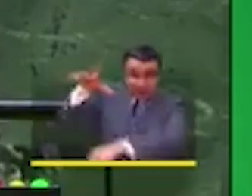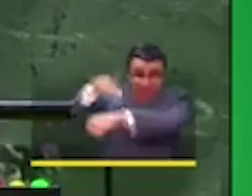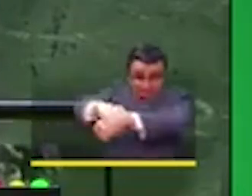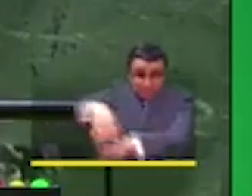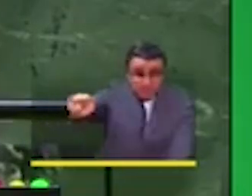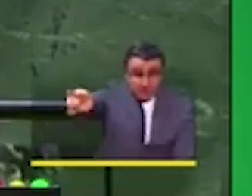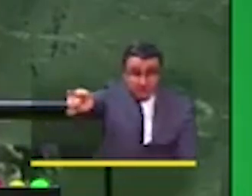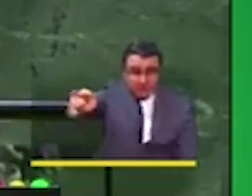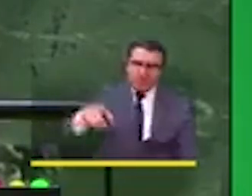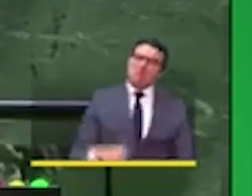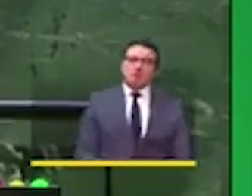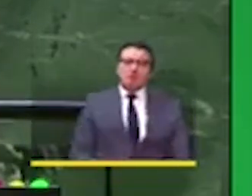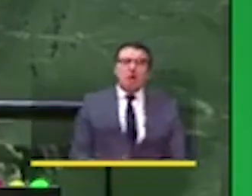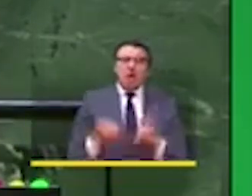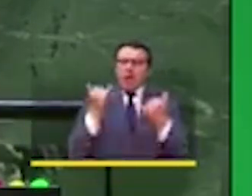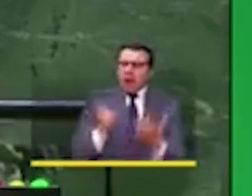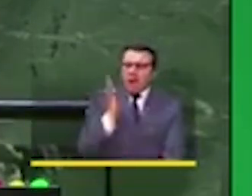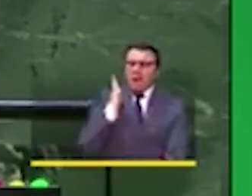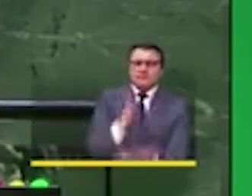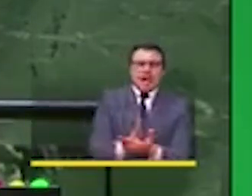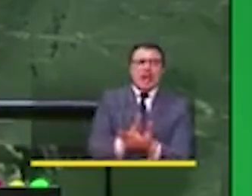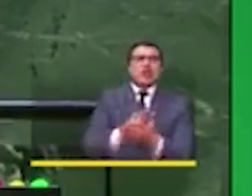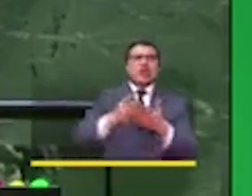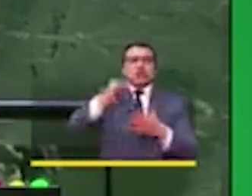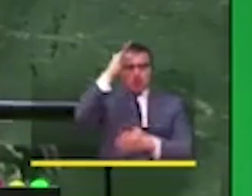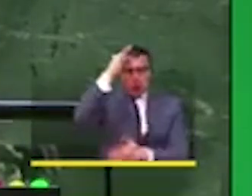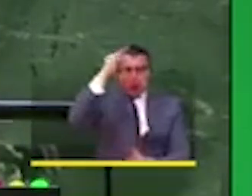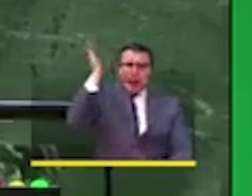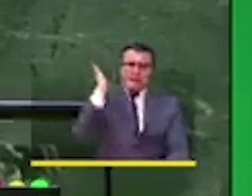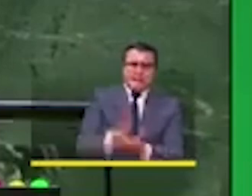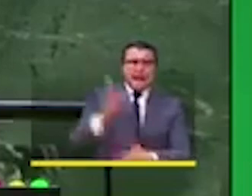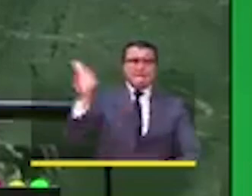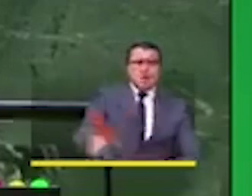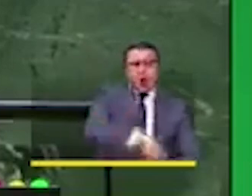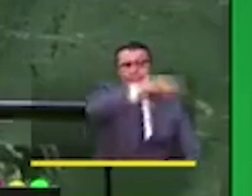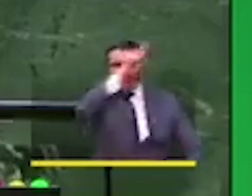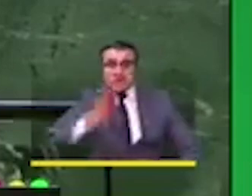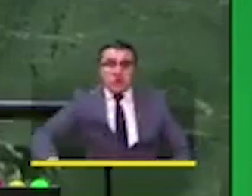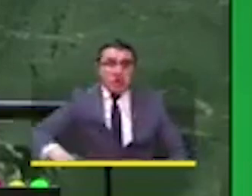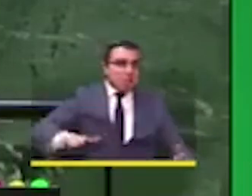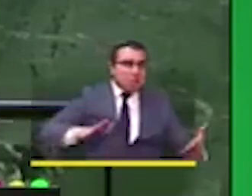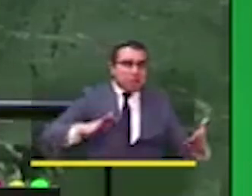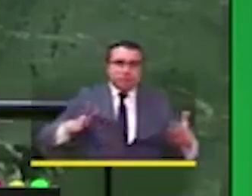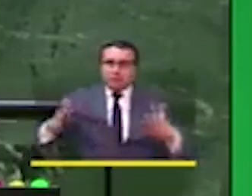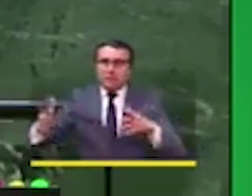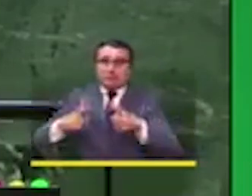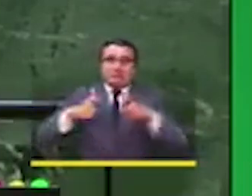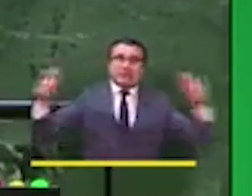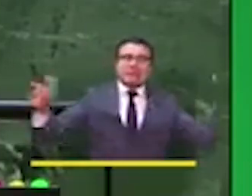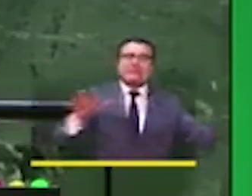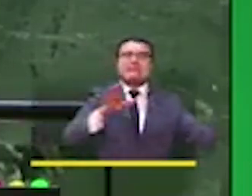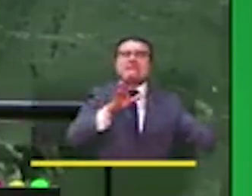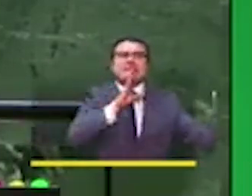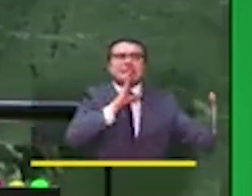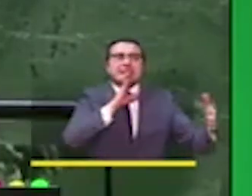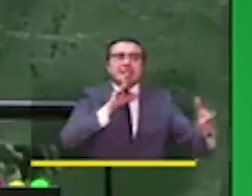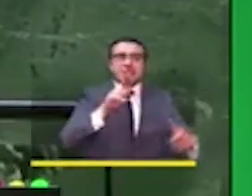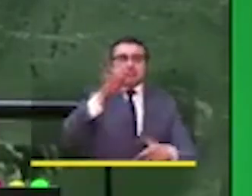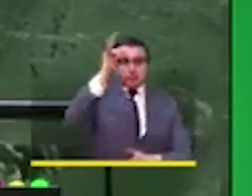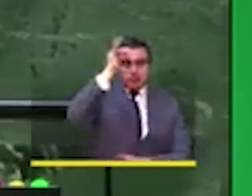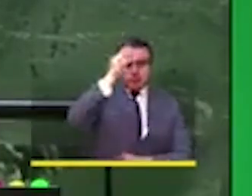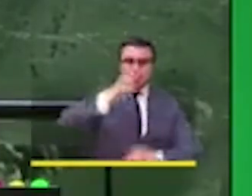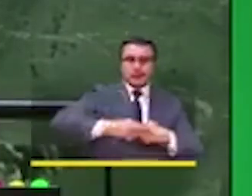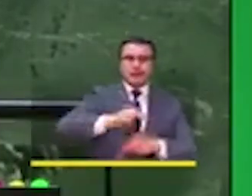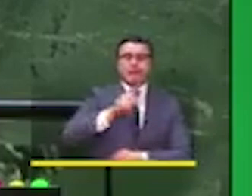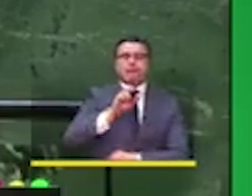de la prohibición de las drogas, el fentanilo, que ya no mata 4.000, sino 100.000 jóvenes